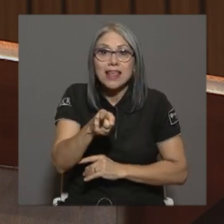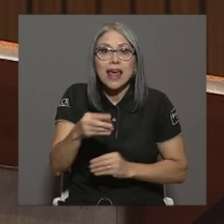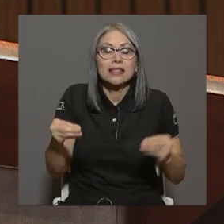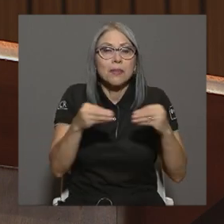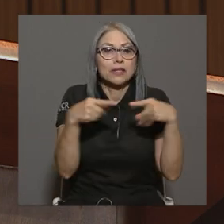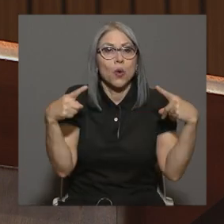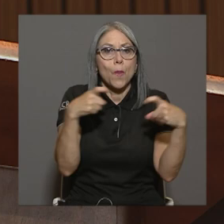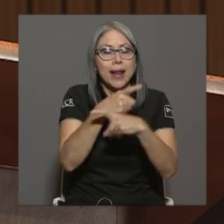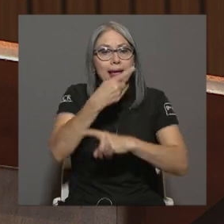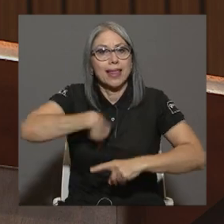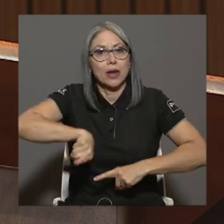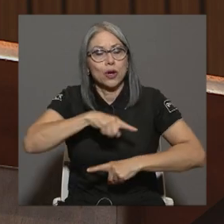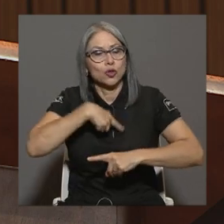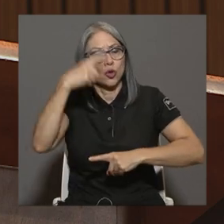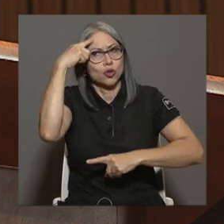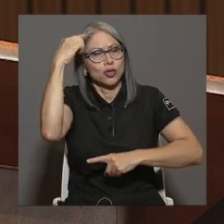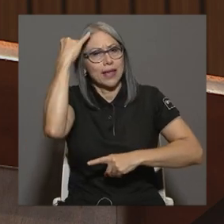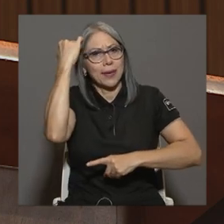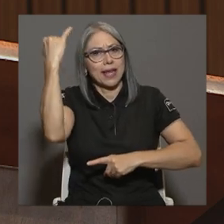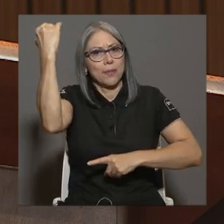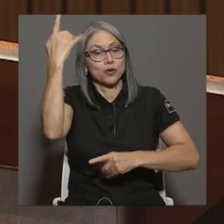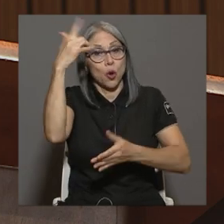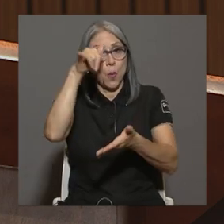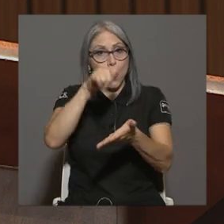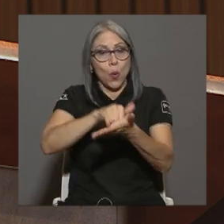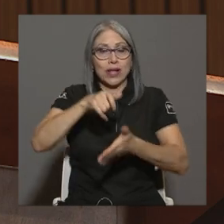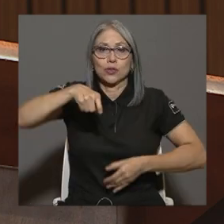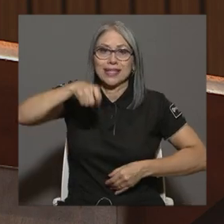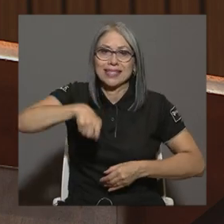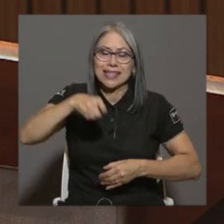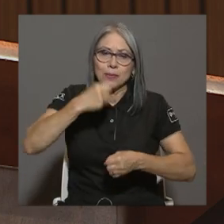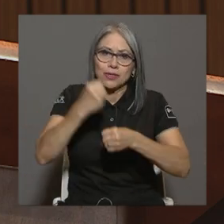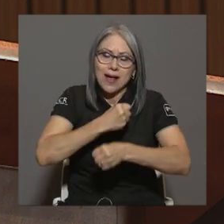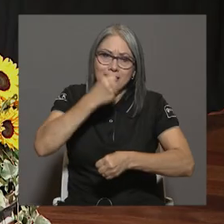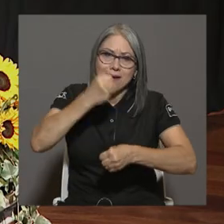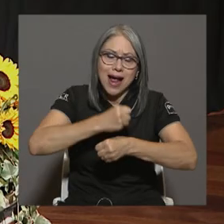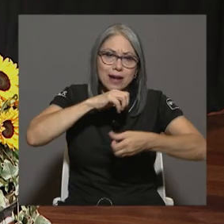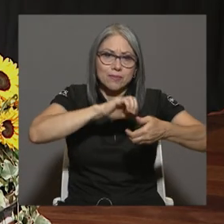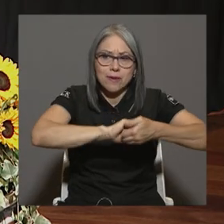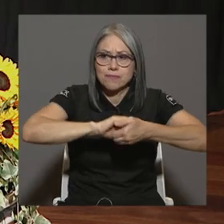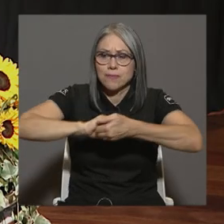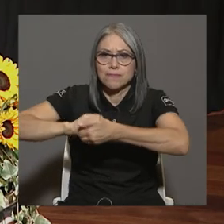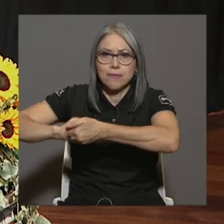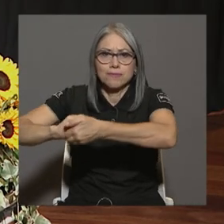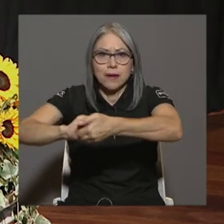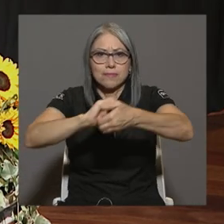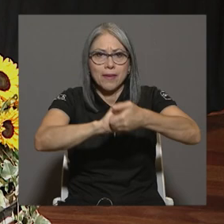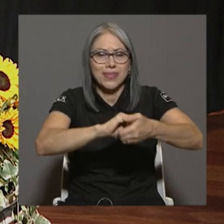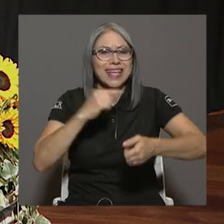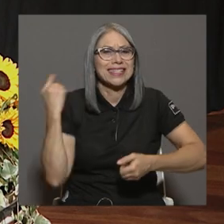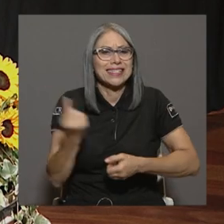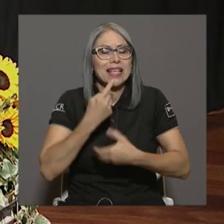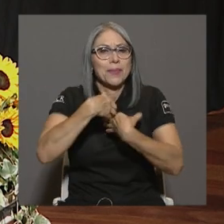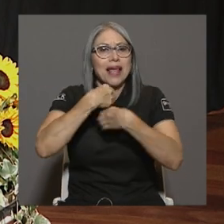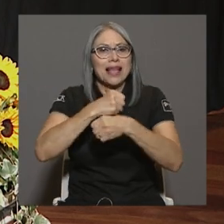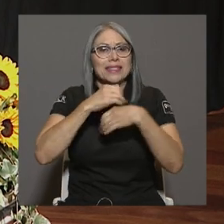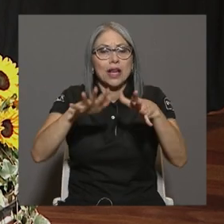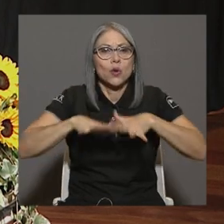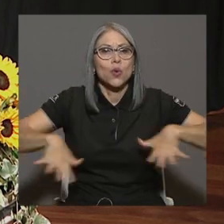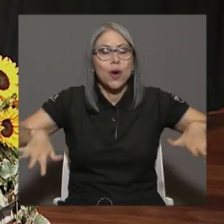que imaginamos y que por ello necesitamos trabajar de manos dadas, generando desde siempre lugares de